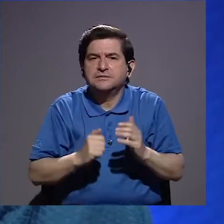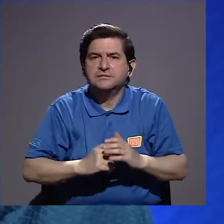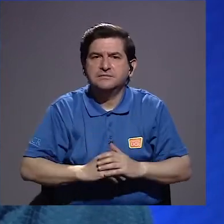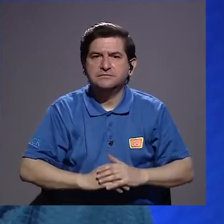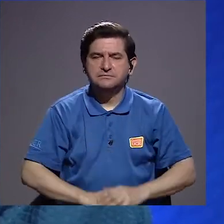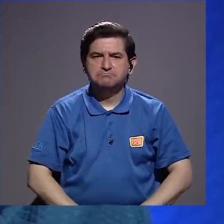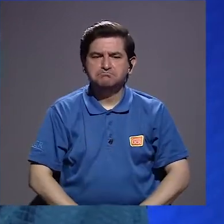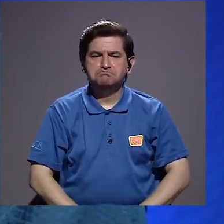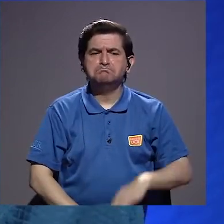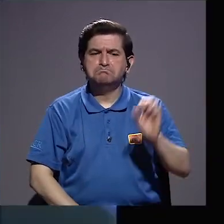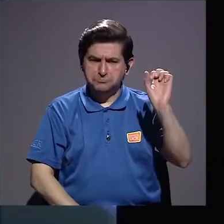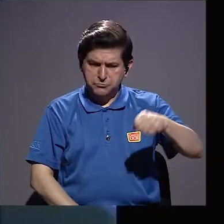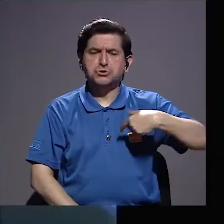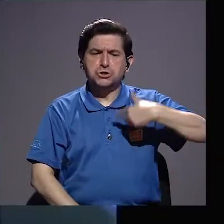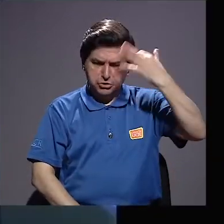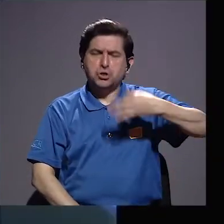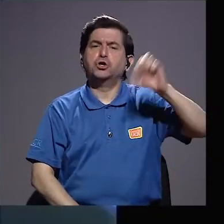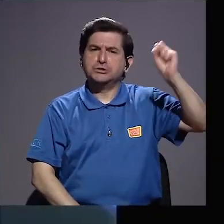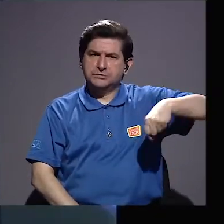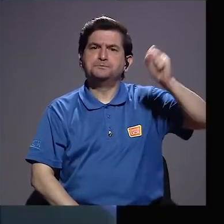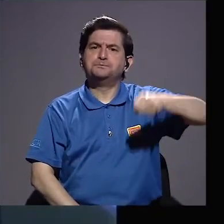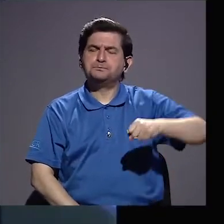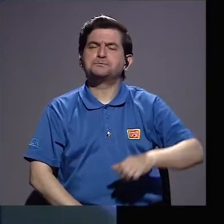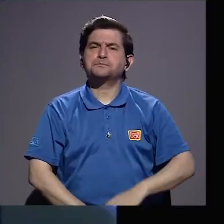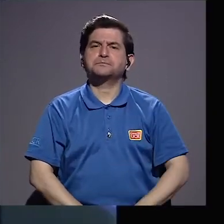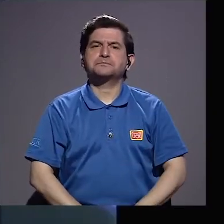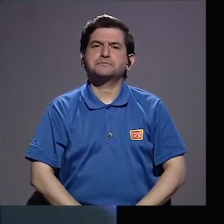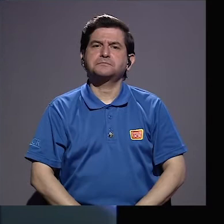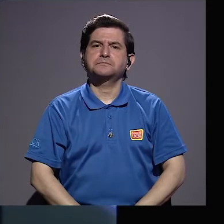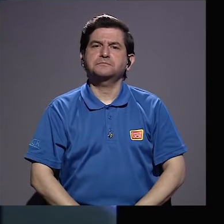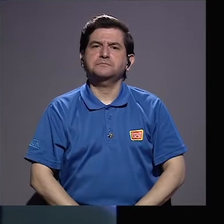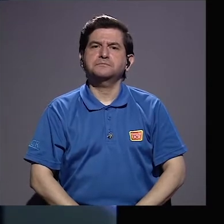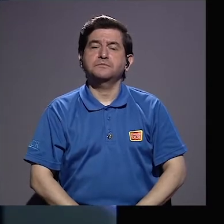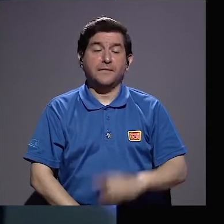internacional? Sí, yo sí creo que sí, por eso